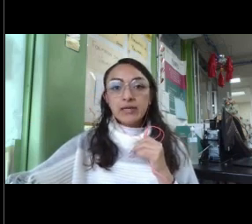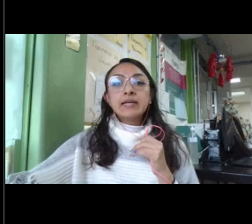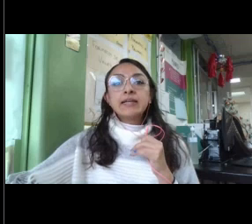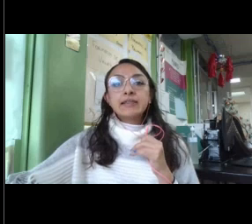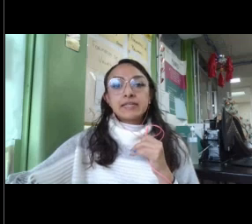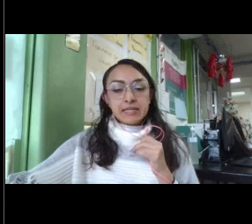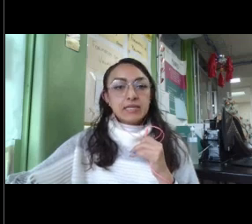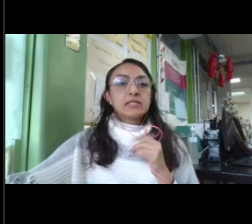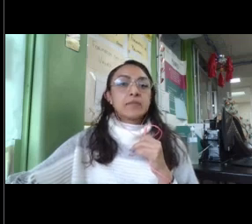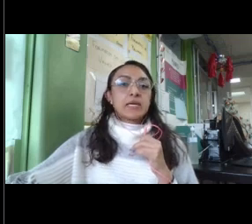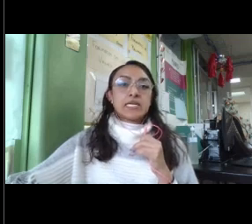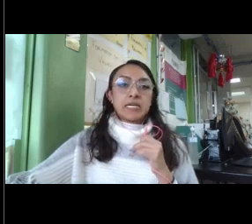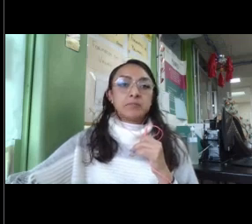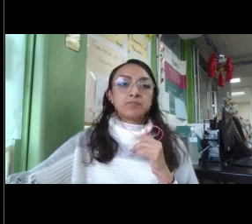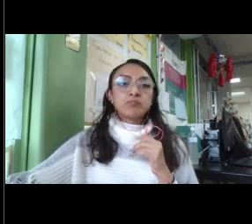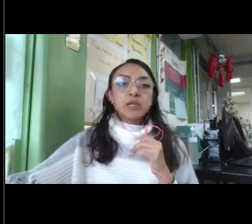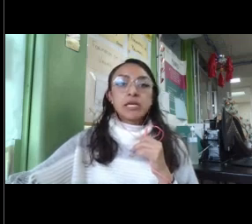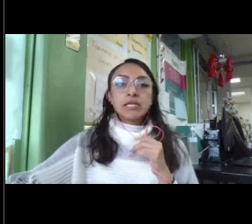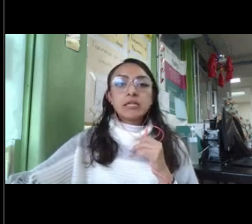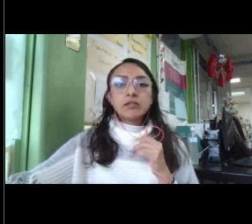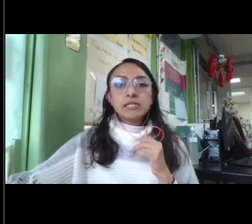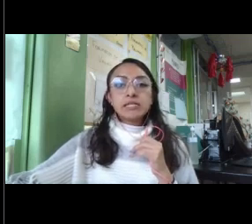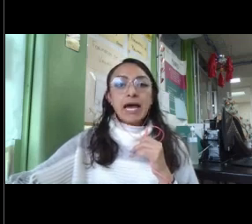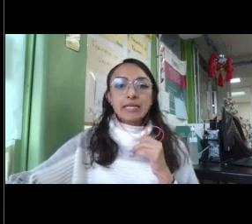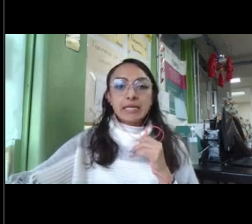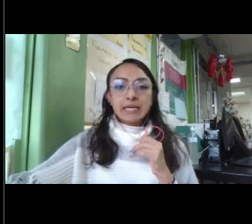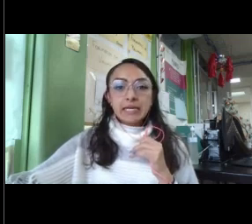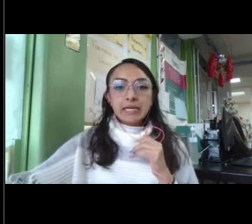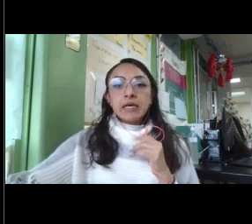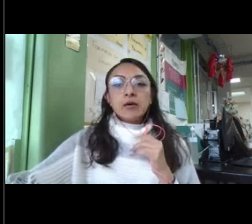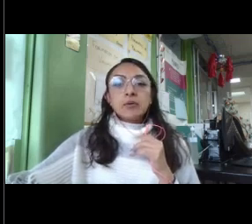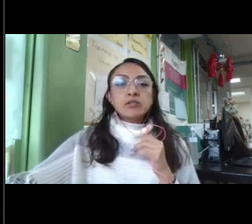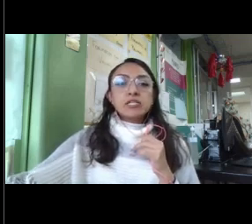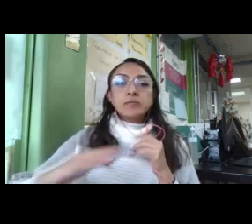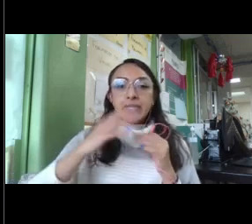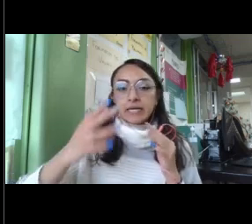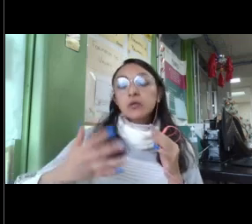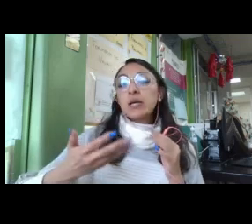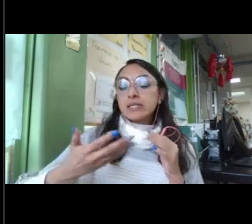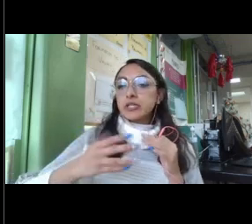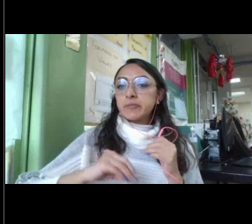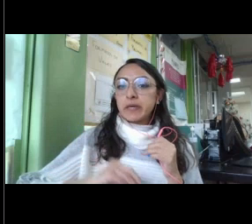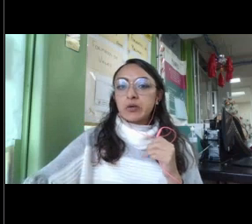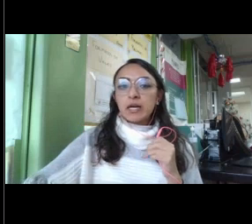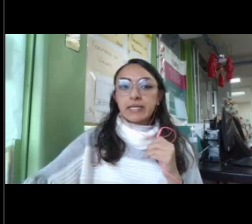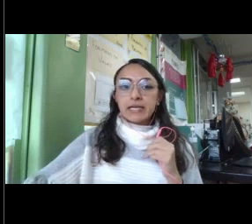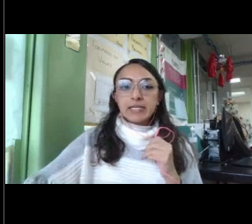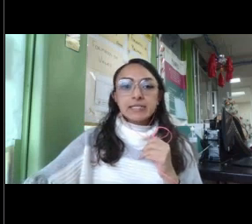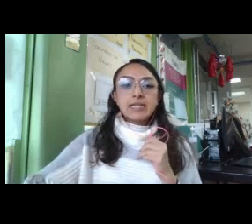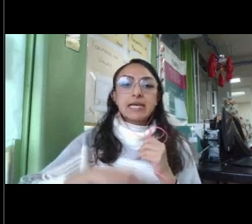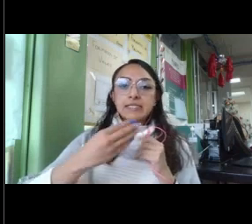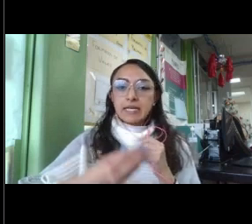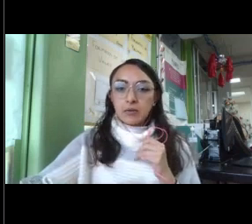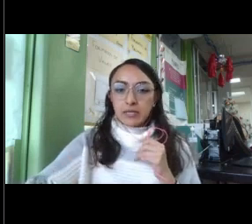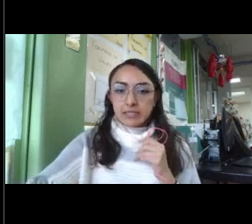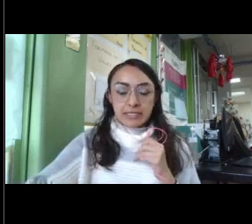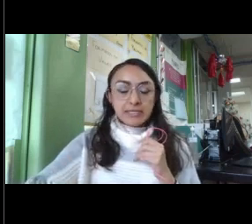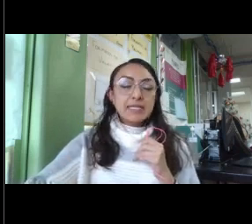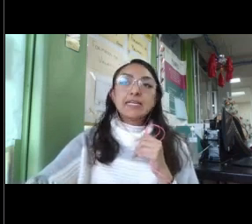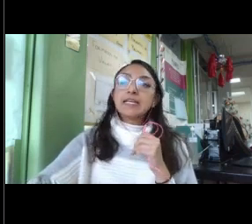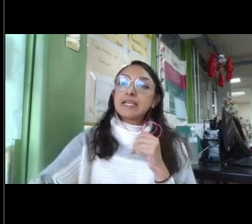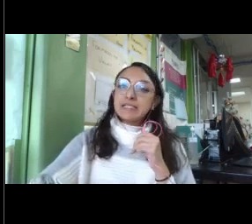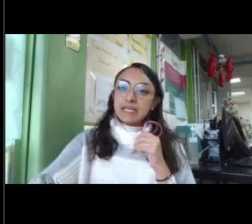lengua de señas mexicana. Y entonces aquí pues nos explican cuáles son las particularidades de esta lengua